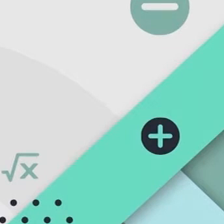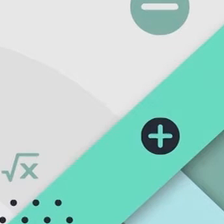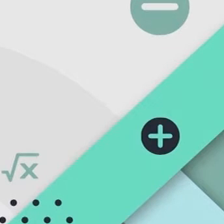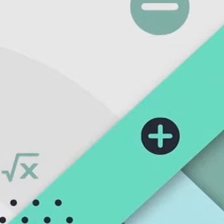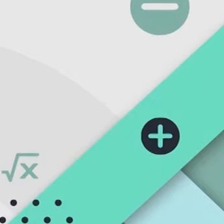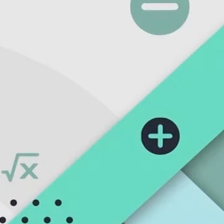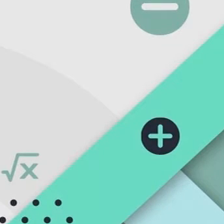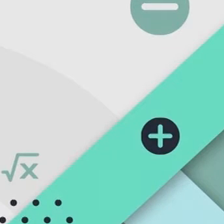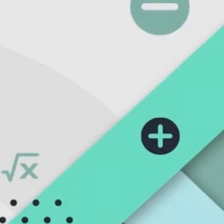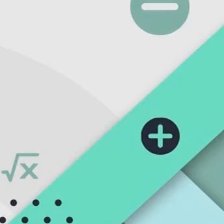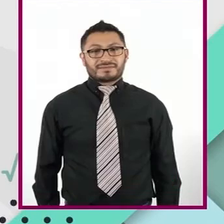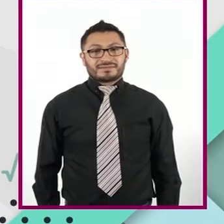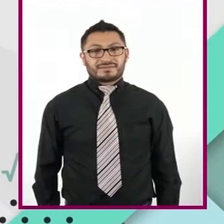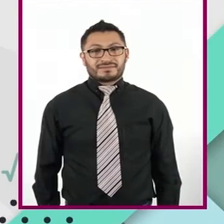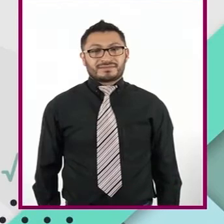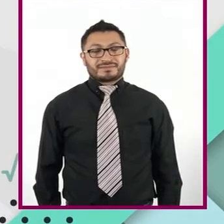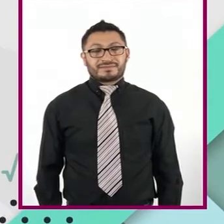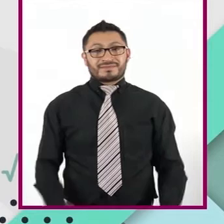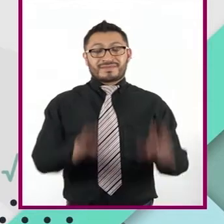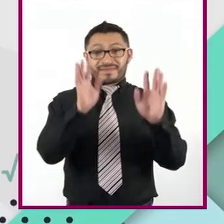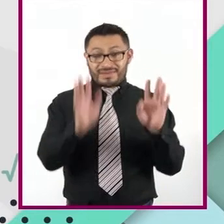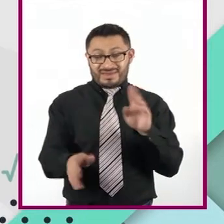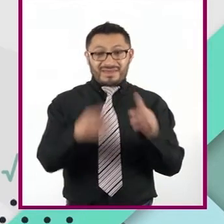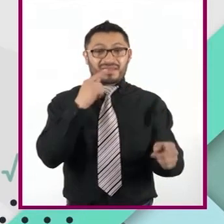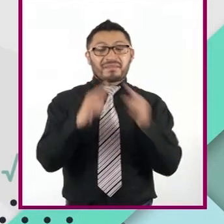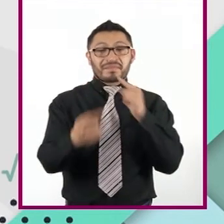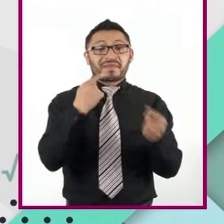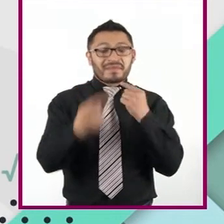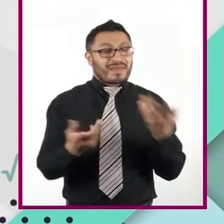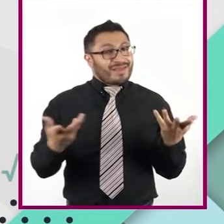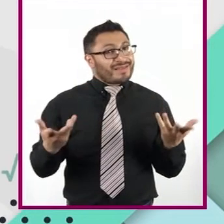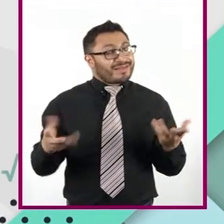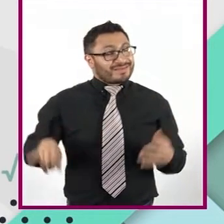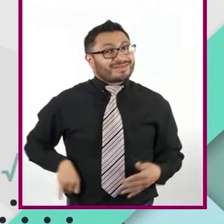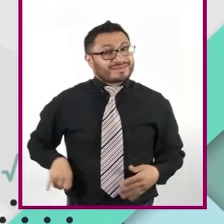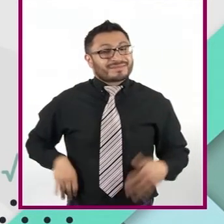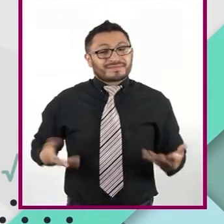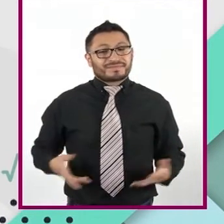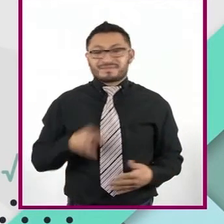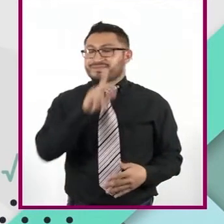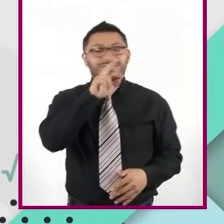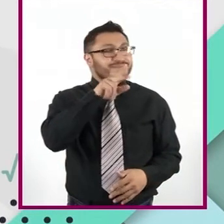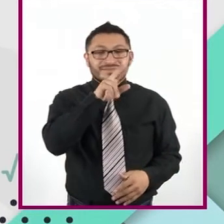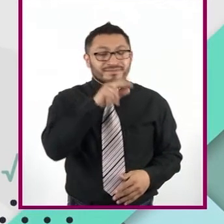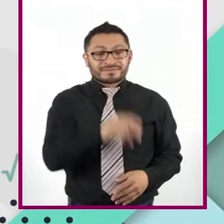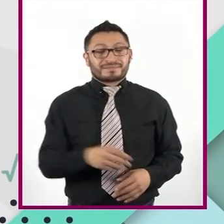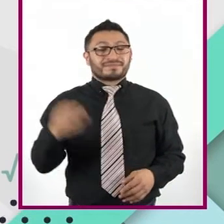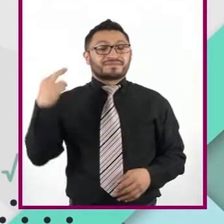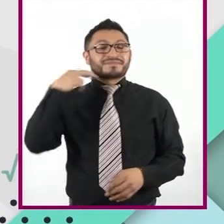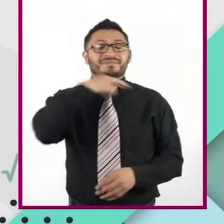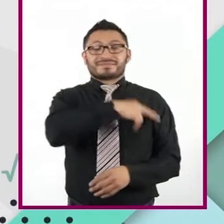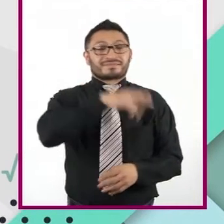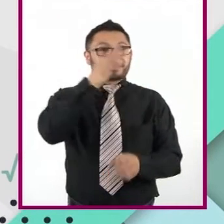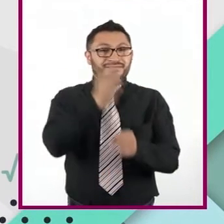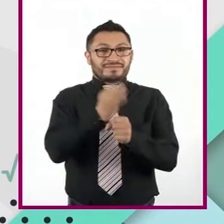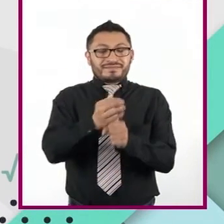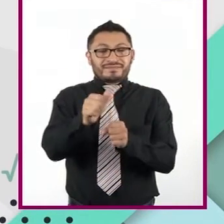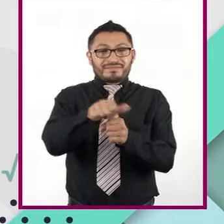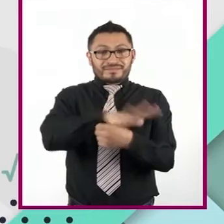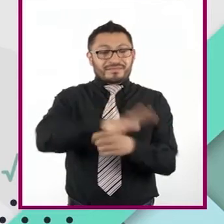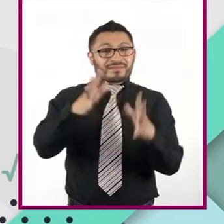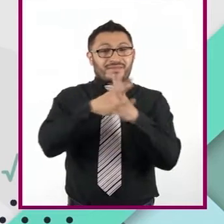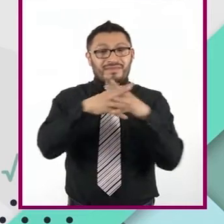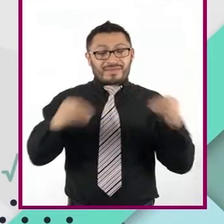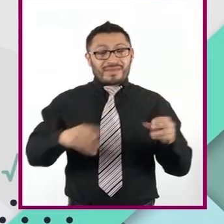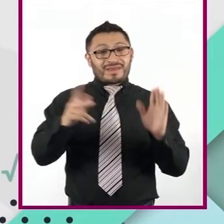¿Qué tal? ¿Tuvieron esas discusiones tan acaloradas? No se preocupen. Pronto, en cuanto esta pandemia pase, volverán